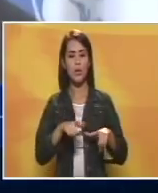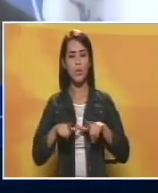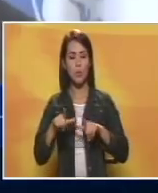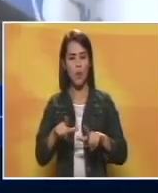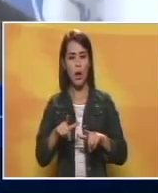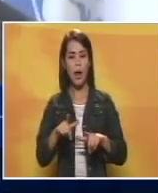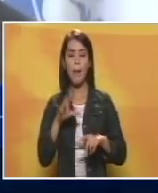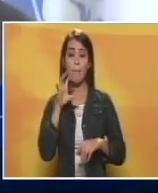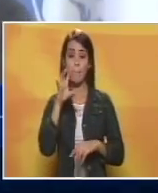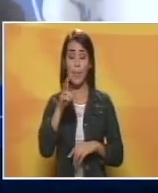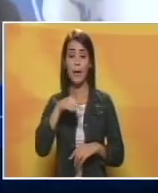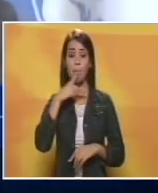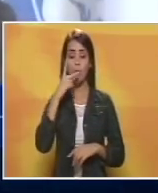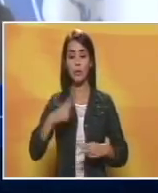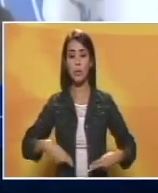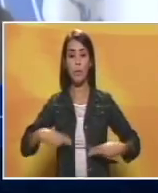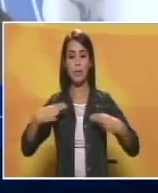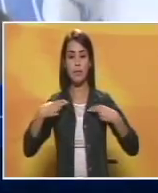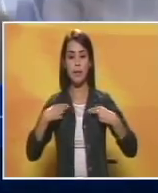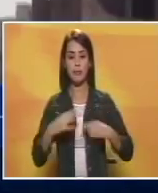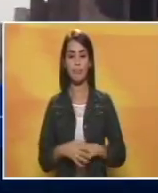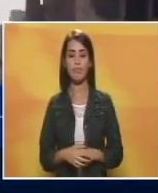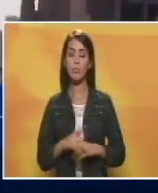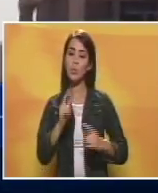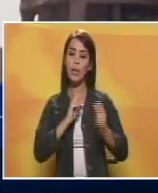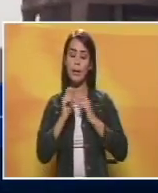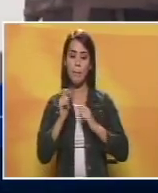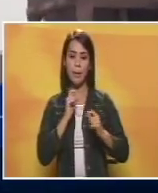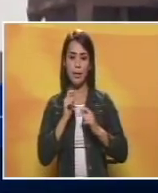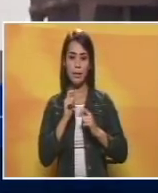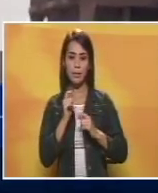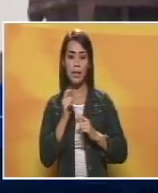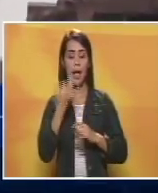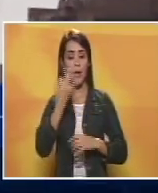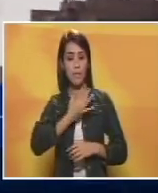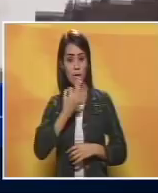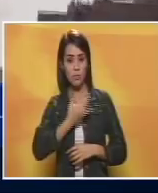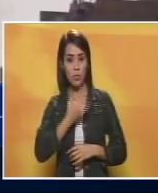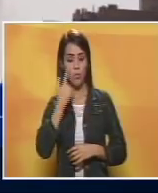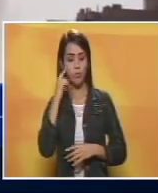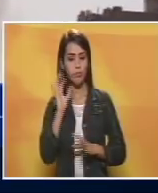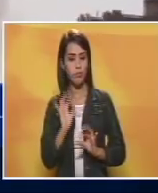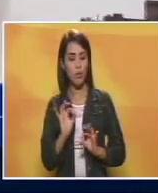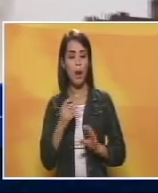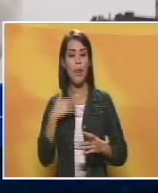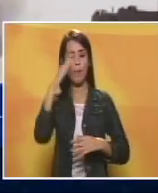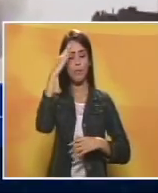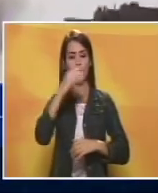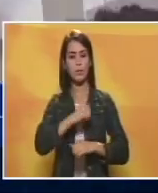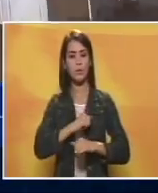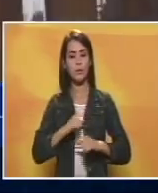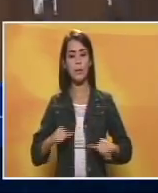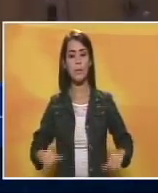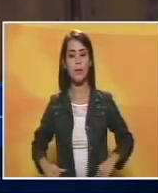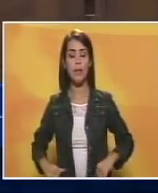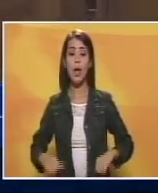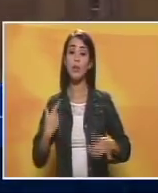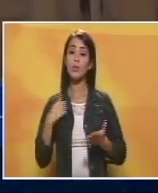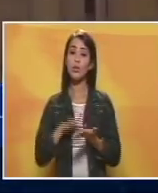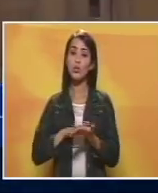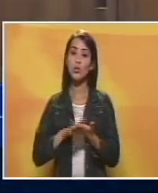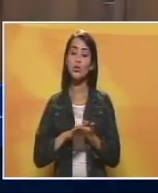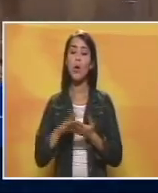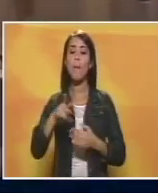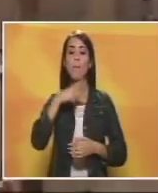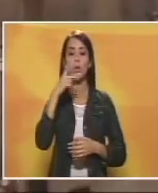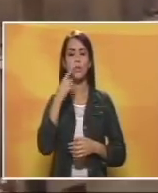políticas y humanitarias. Durante una rueda de prensa conjunta en Bruselas, Mogherini afirmó que una mayor actividad militar no abre la vía para una solución